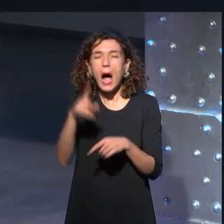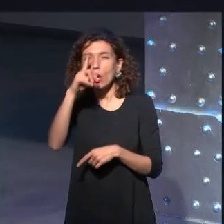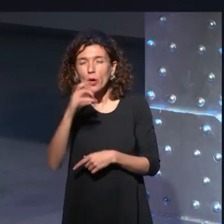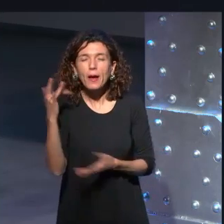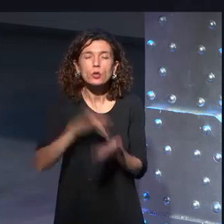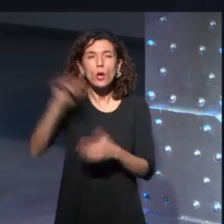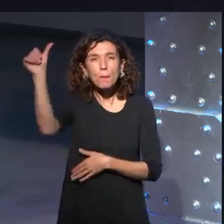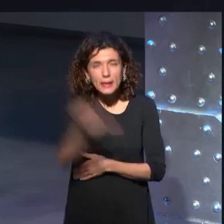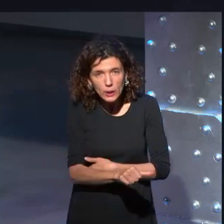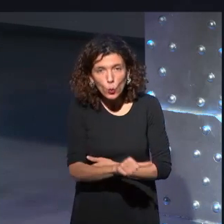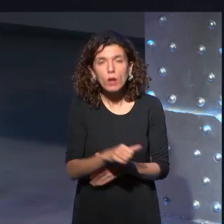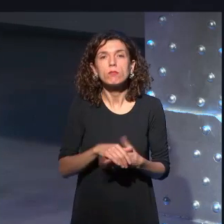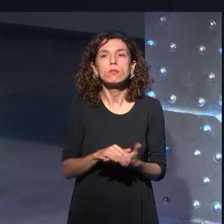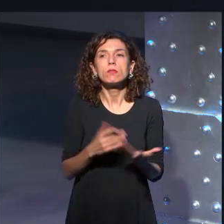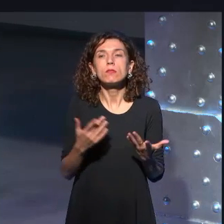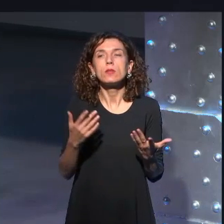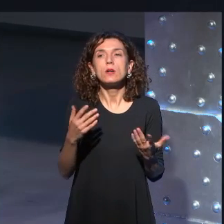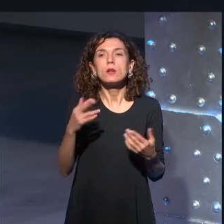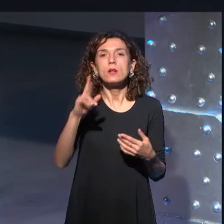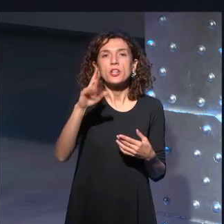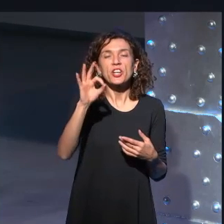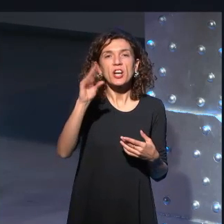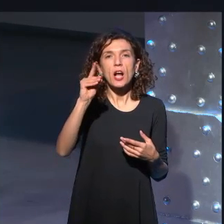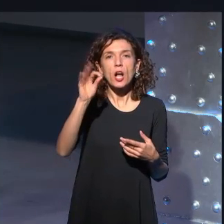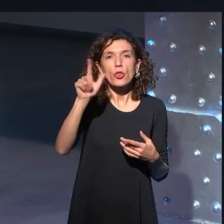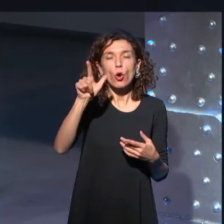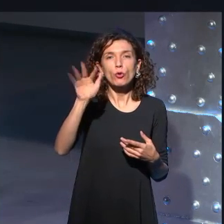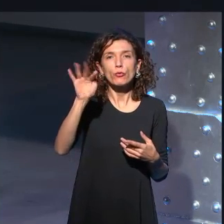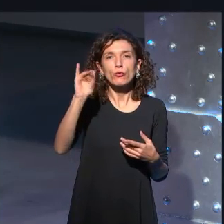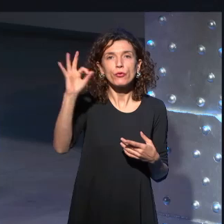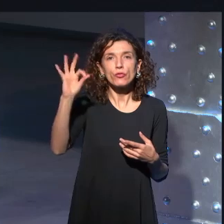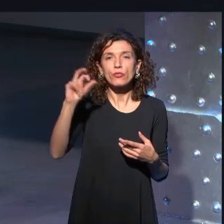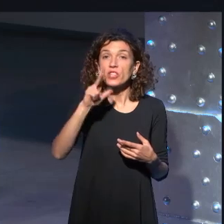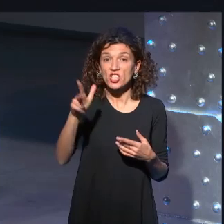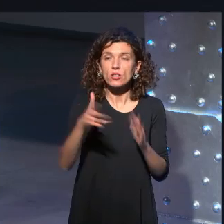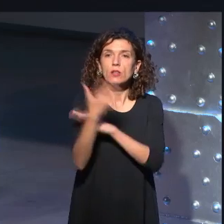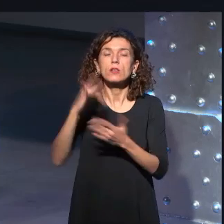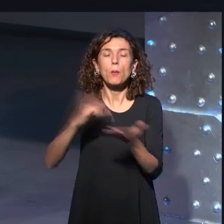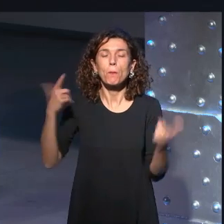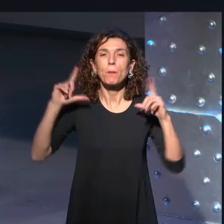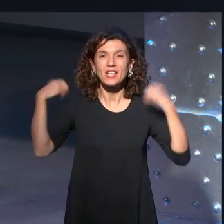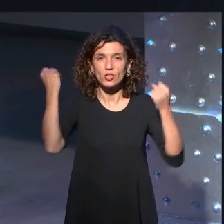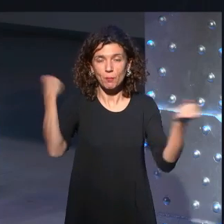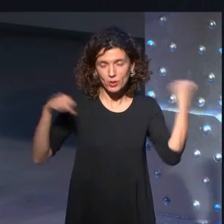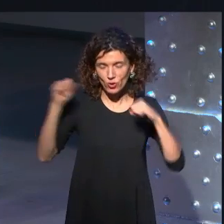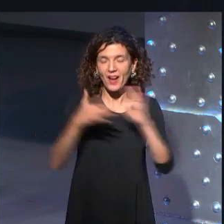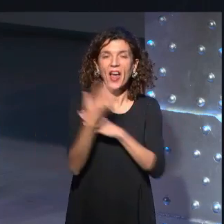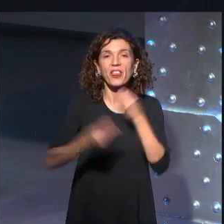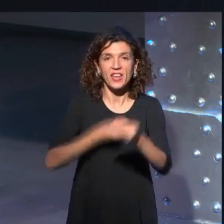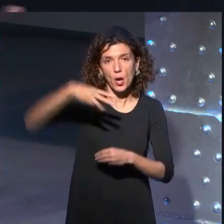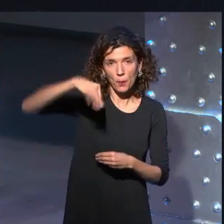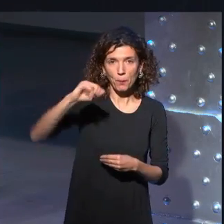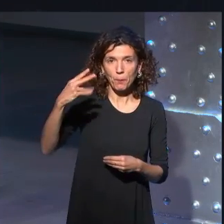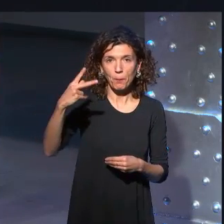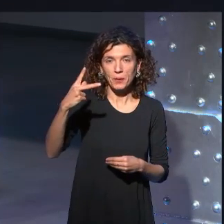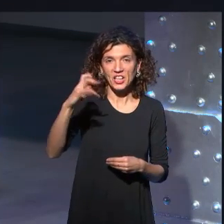de la película de Rumblefish? Sí. Que hacía el personaje que hacía Mickey Rourke, que es como el